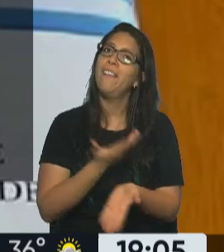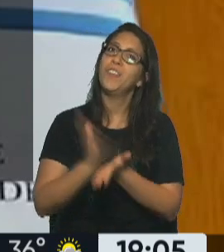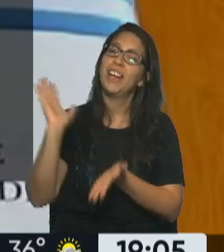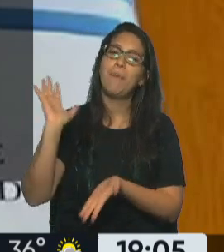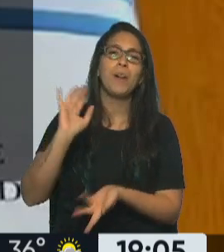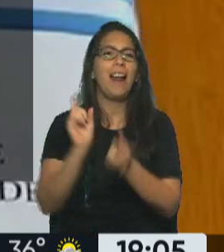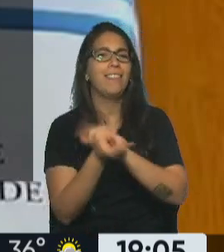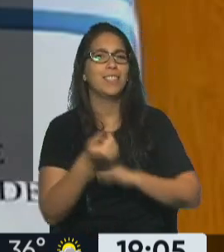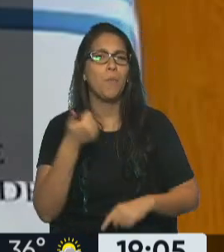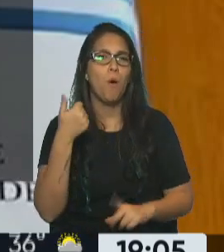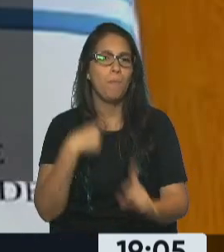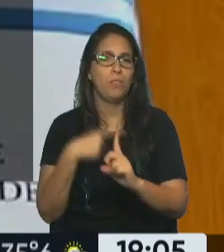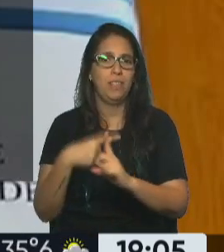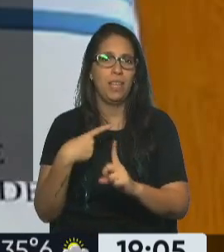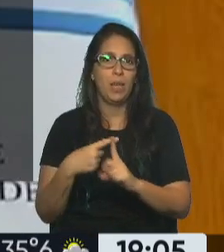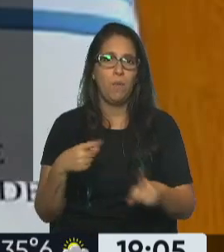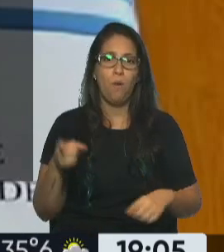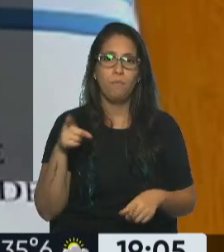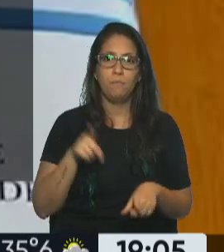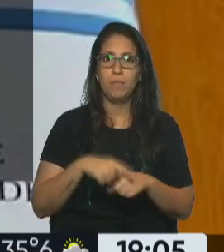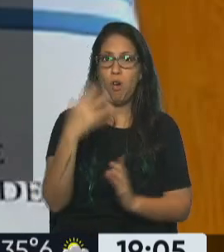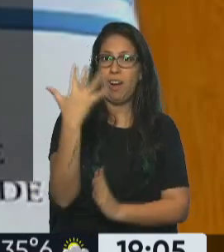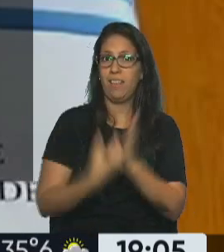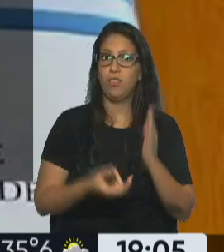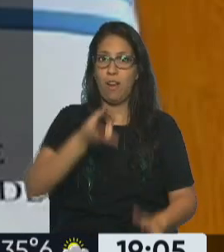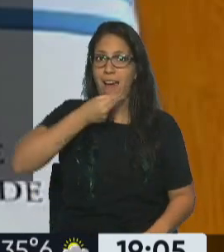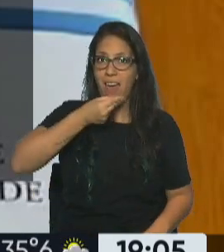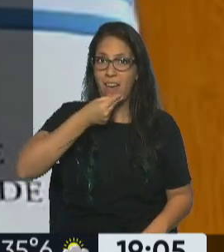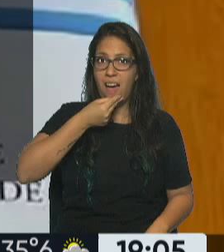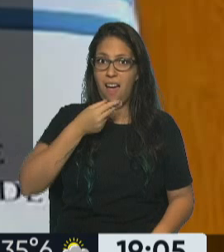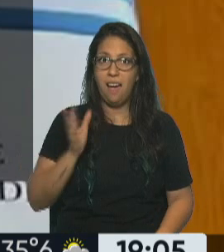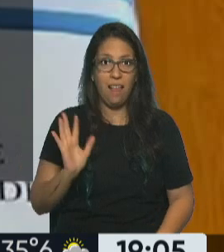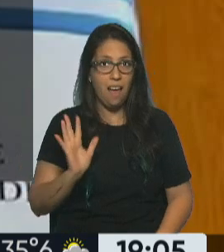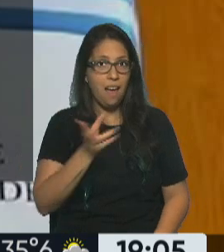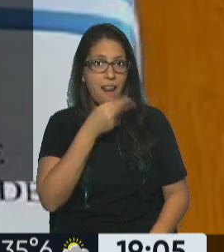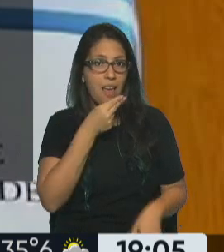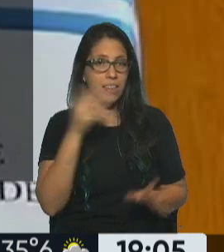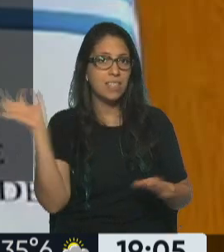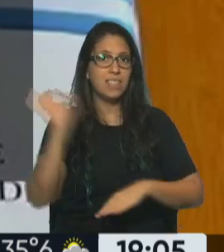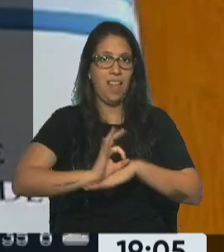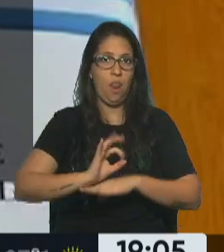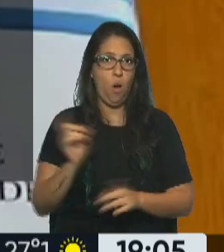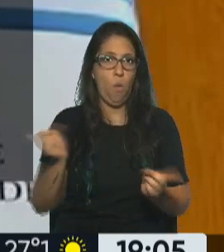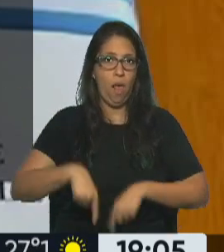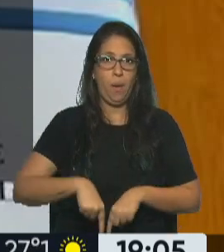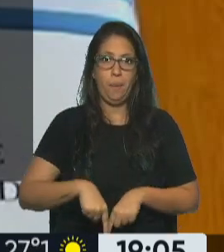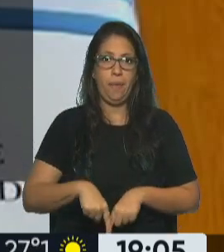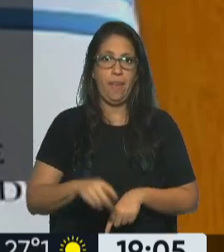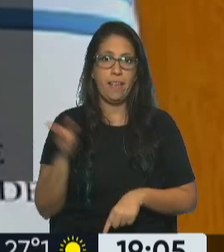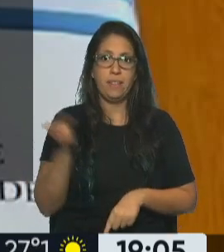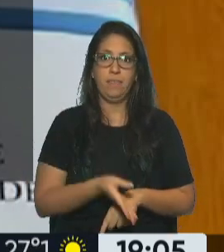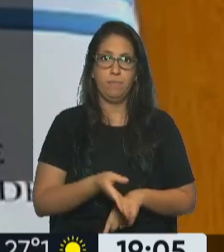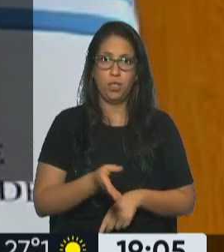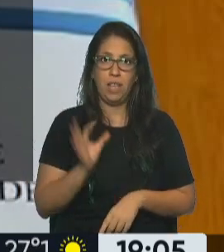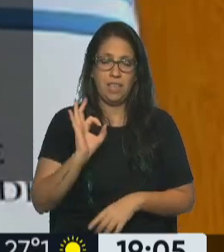pero al revés digamos afuera de lo que había planteado es no las van a rar nada eh No las van a retar no no no vuelven a cero que es el nivel que el que se había